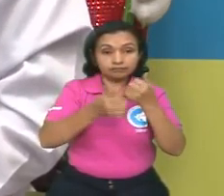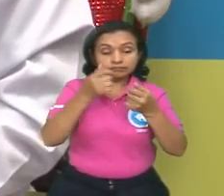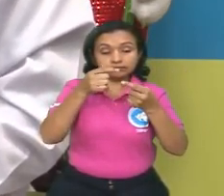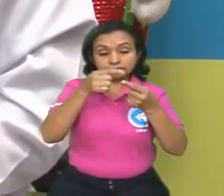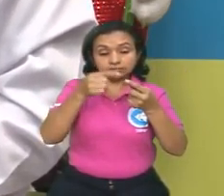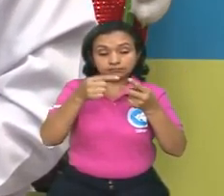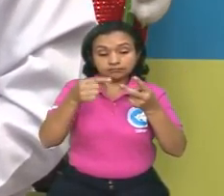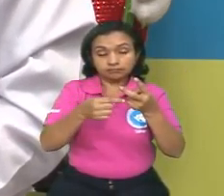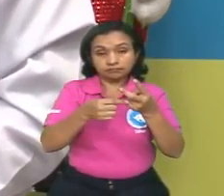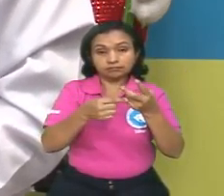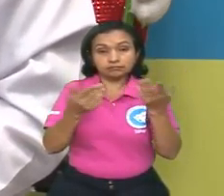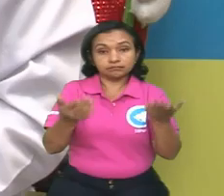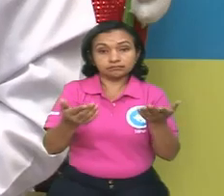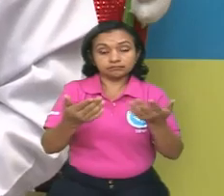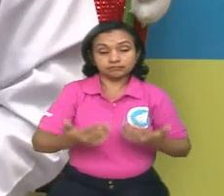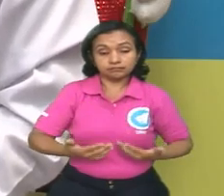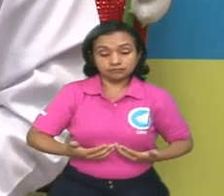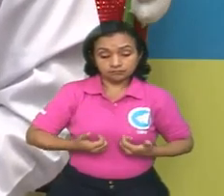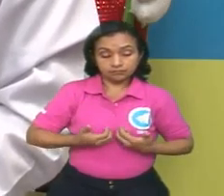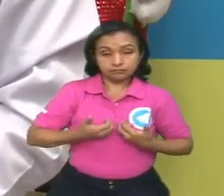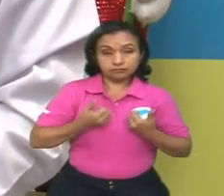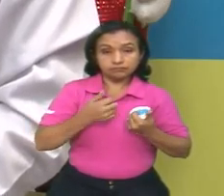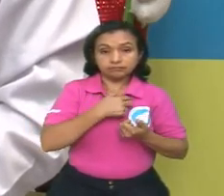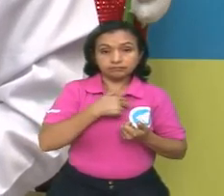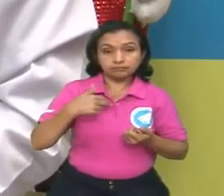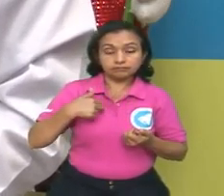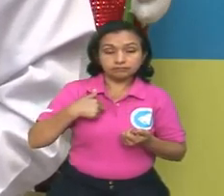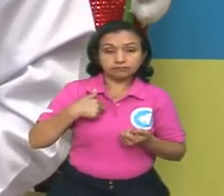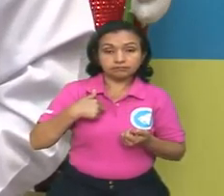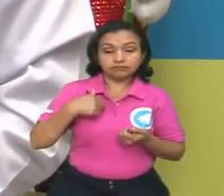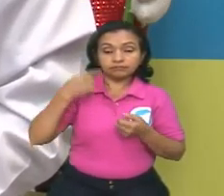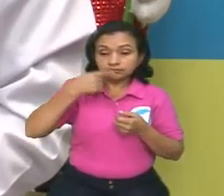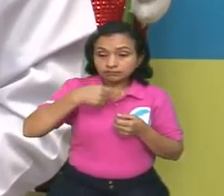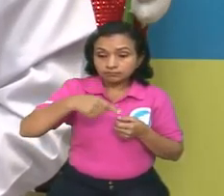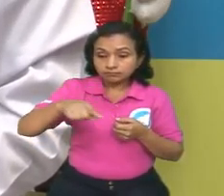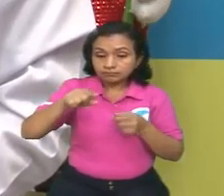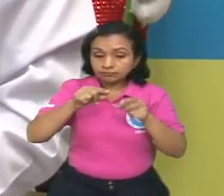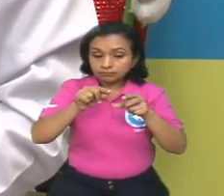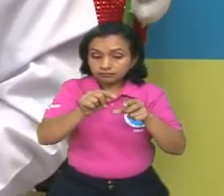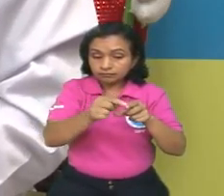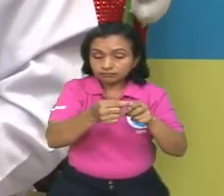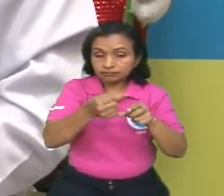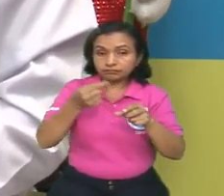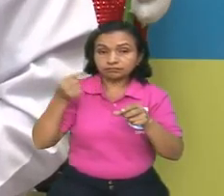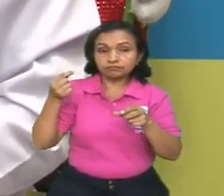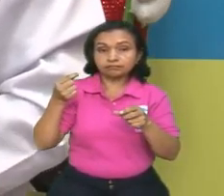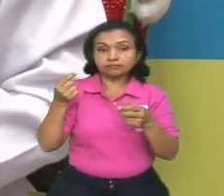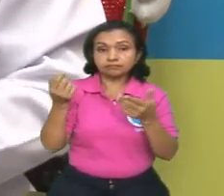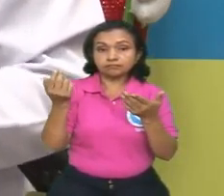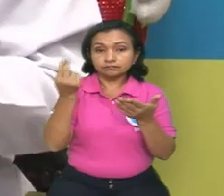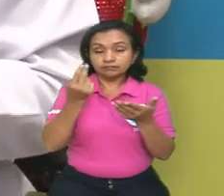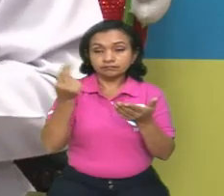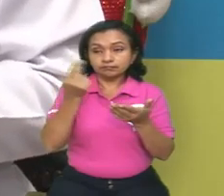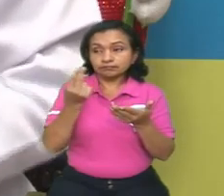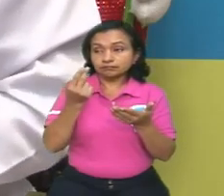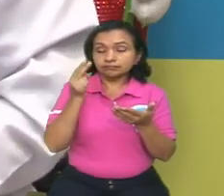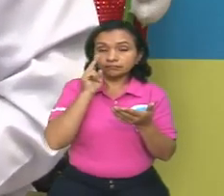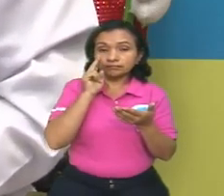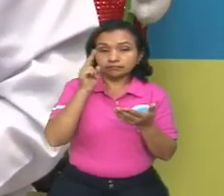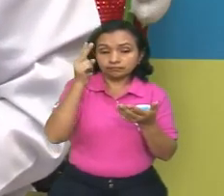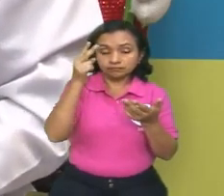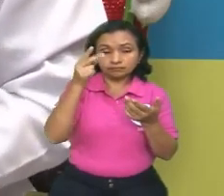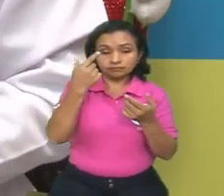grado o cáncer, van a colposcopía para toma de biopsia. La colposcopía es simplemente como que ustedes me estén viendo en